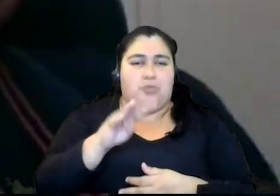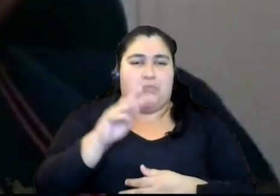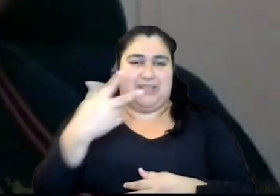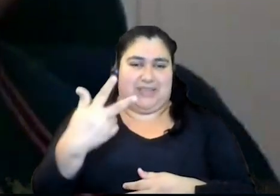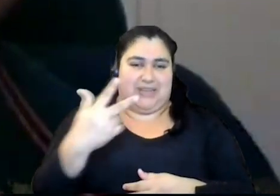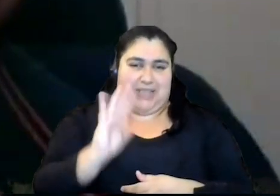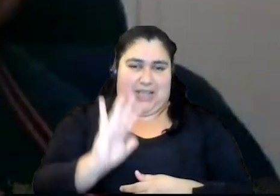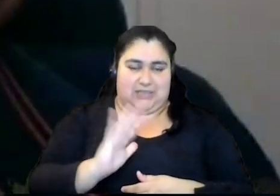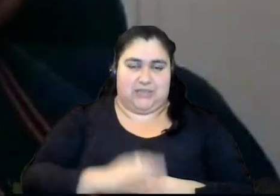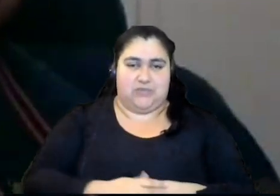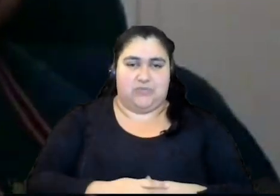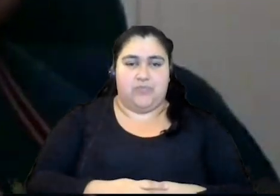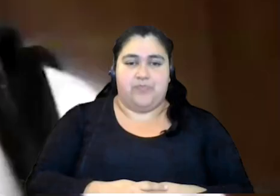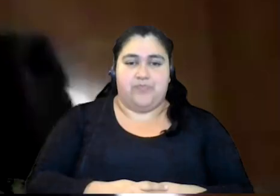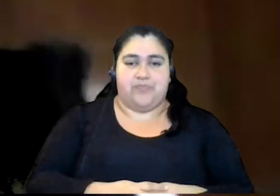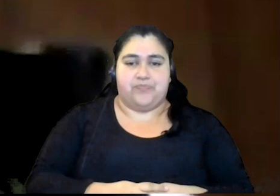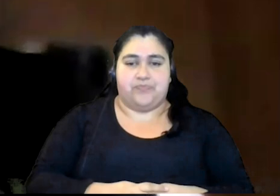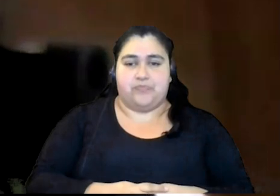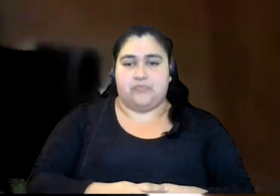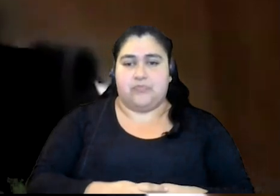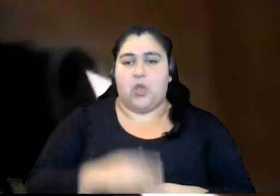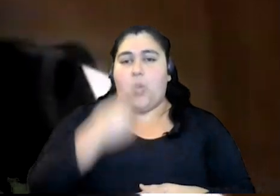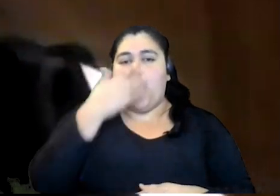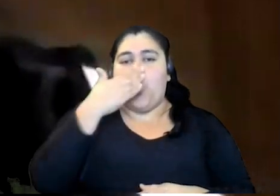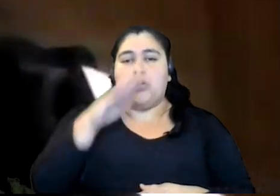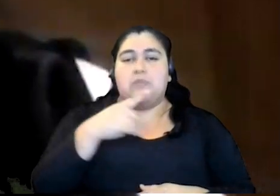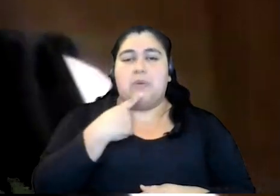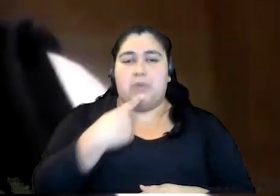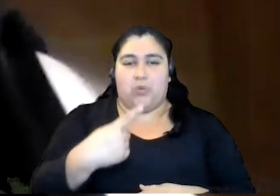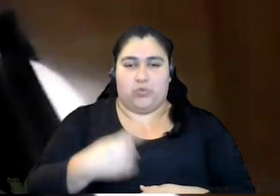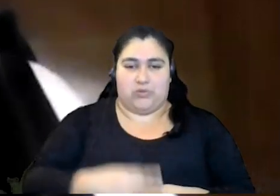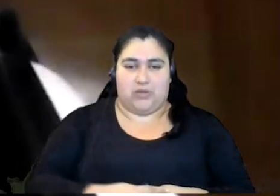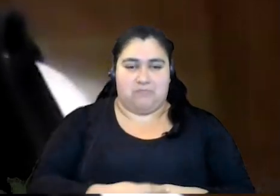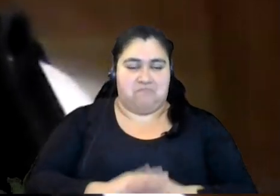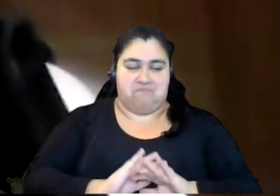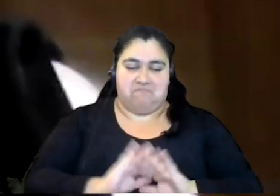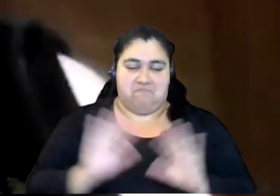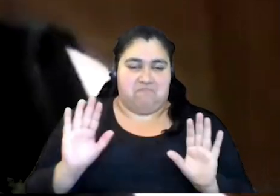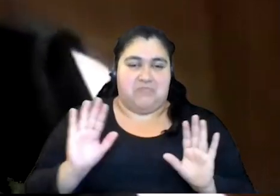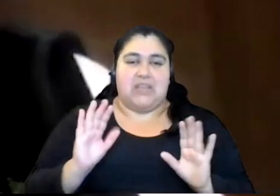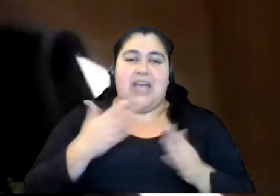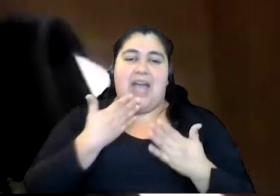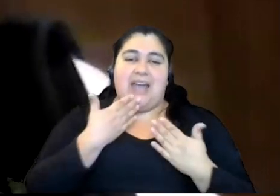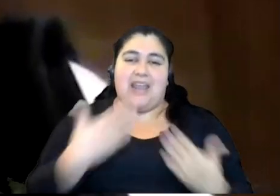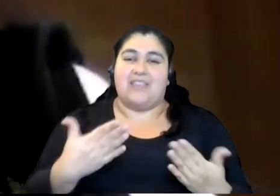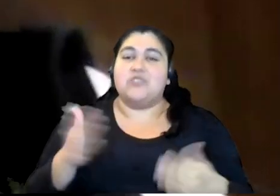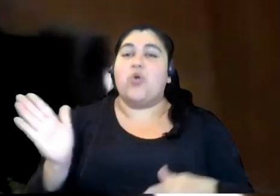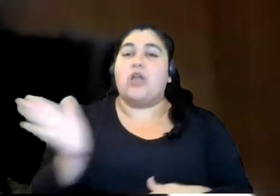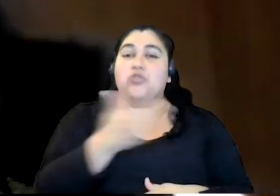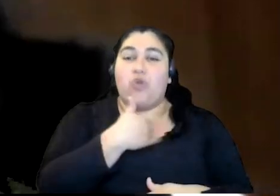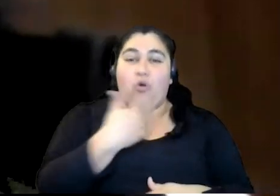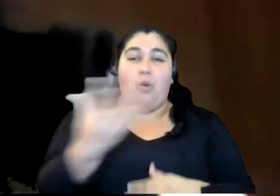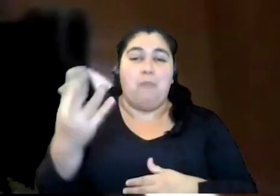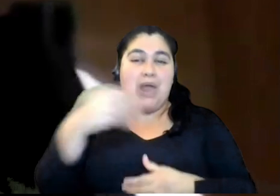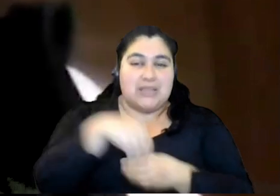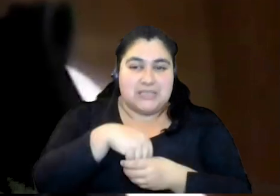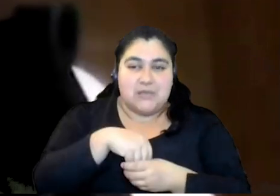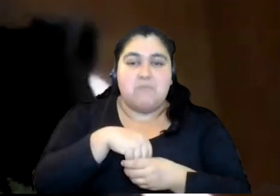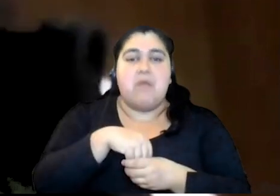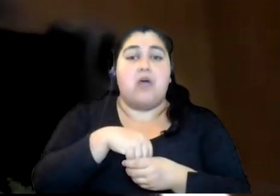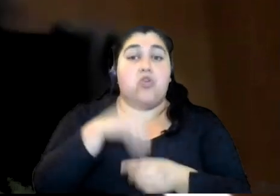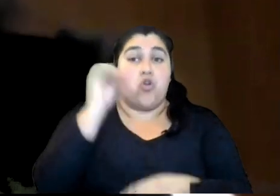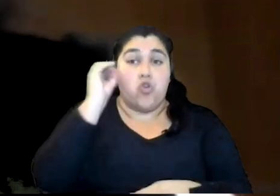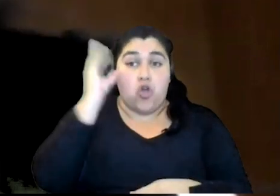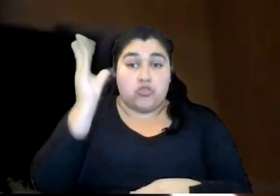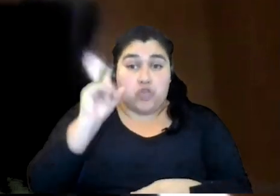eso. Bueno, listo. Última pregunta fue. Así que bueno, les agradezco a todos que hayan participado. No se olviden